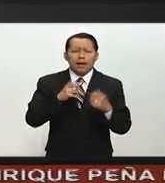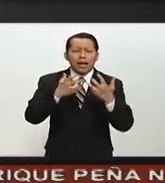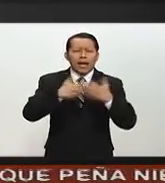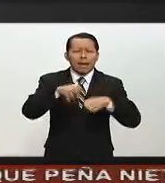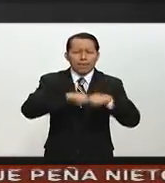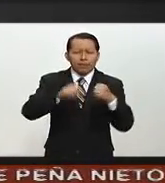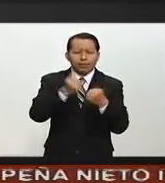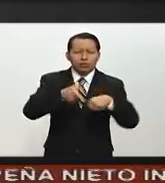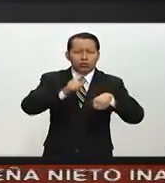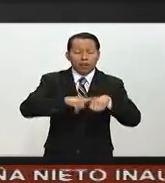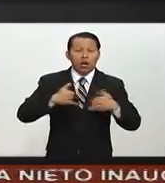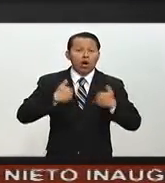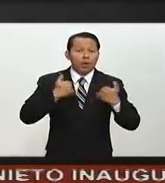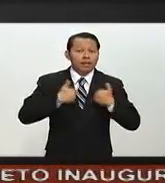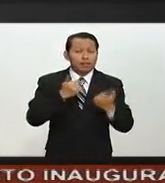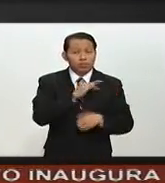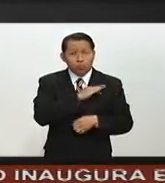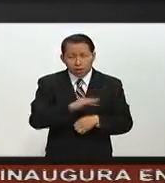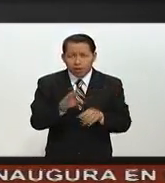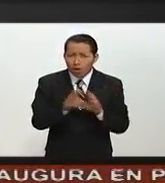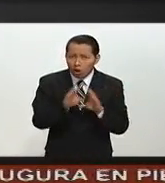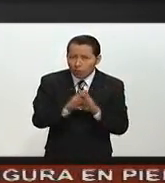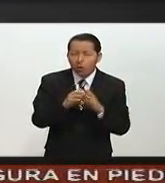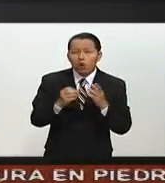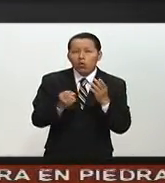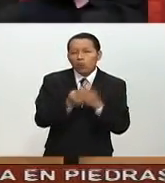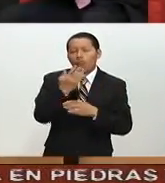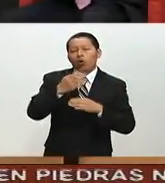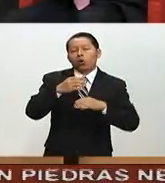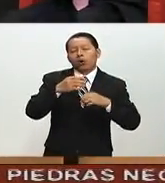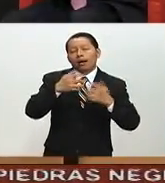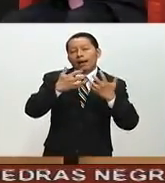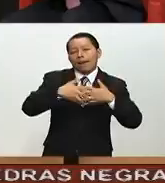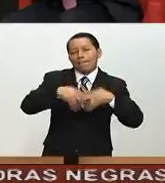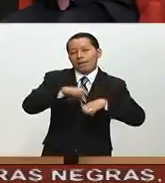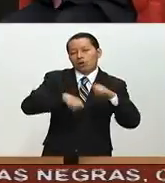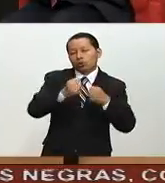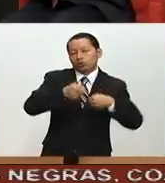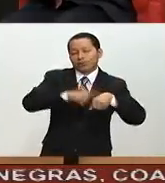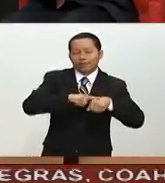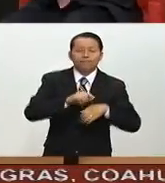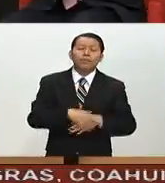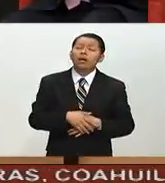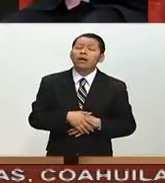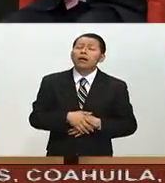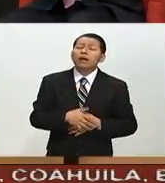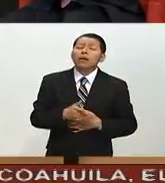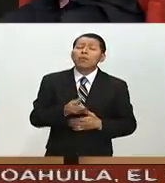para que los jóvenes se conviertan en emprendedores sociales. ¿Cuál es la diferencia de un emprendimiento